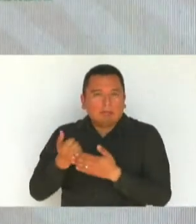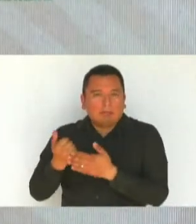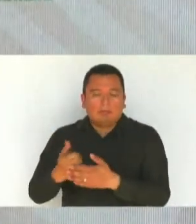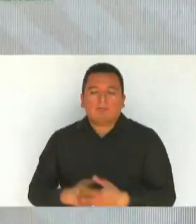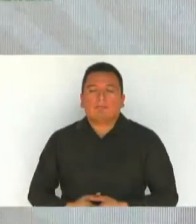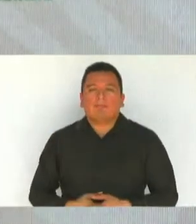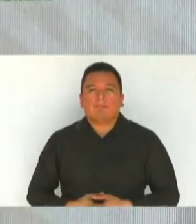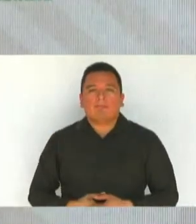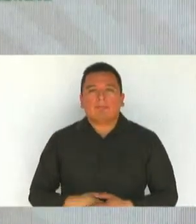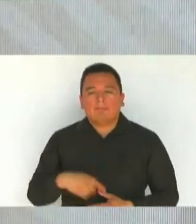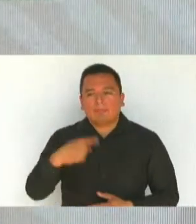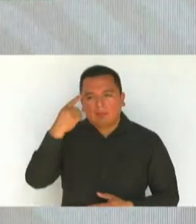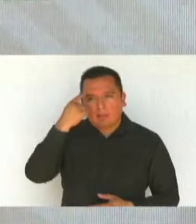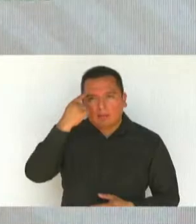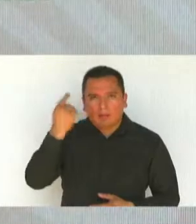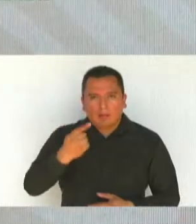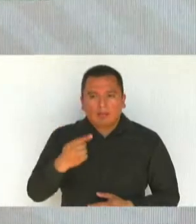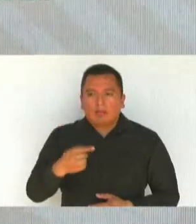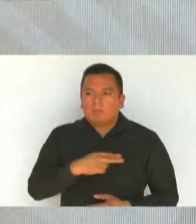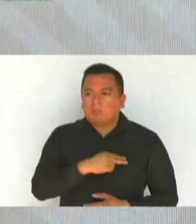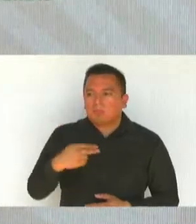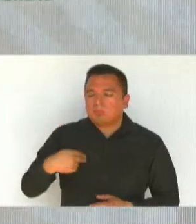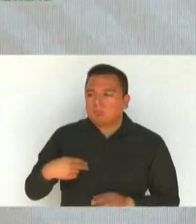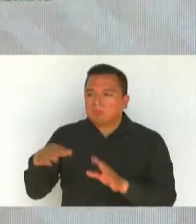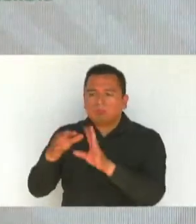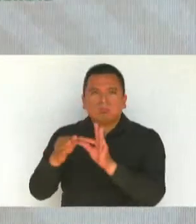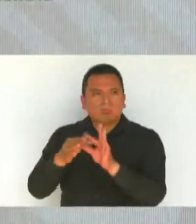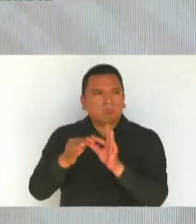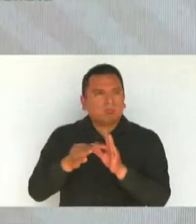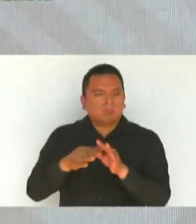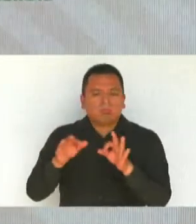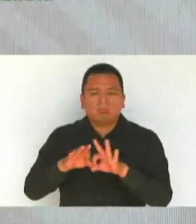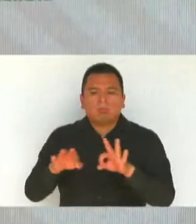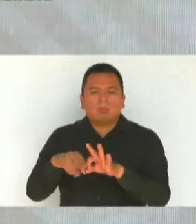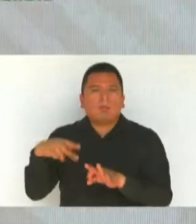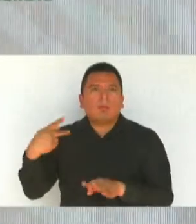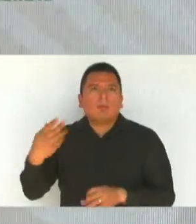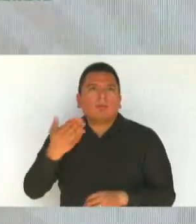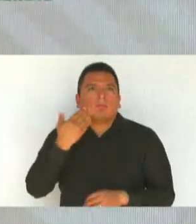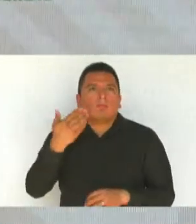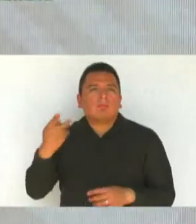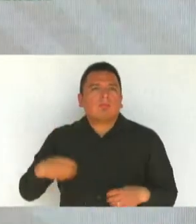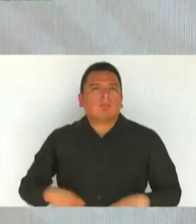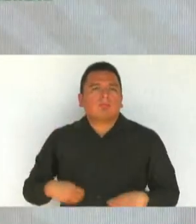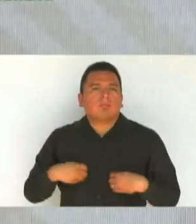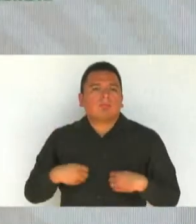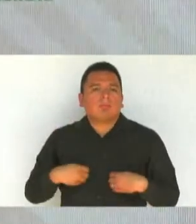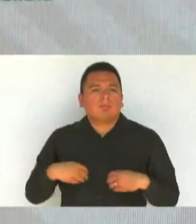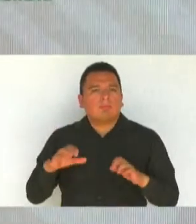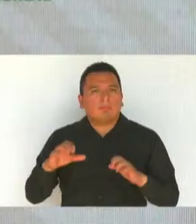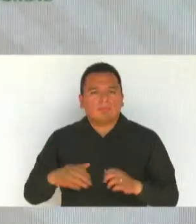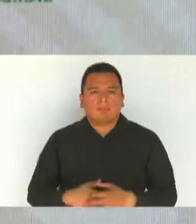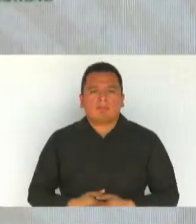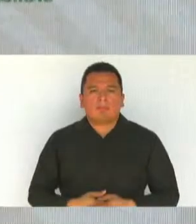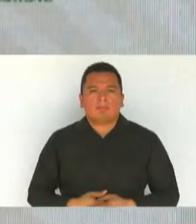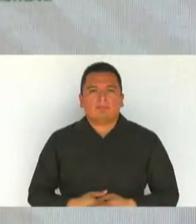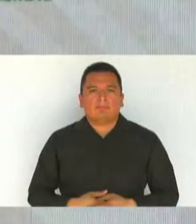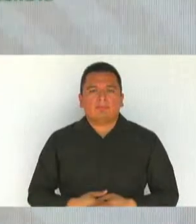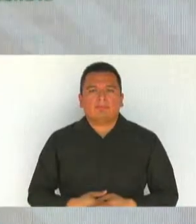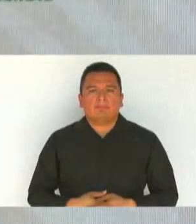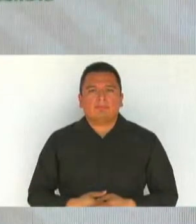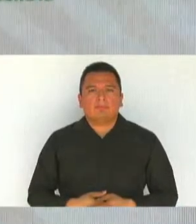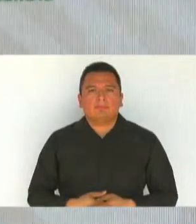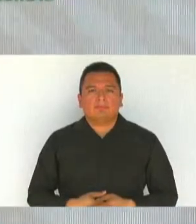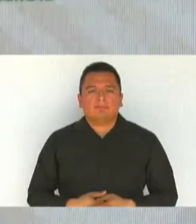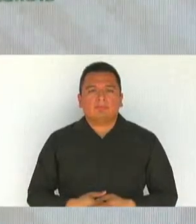de colectivizar hábitos saludables entre las personas trabajadoras. Basado en